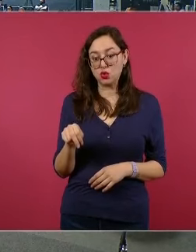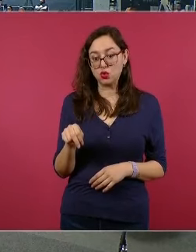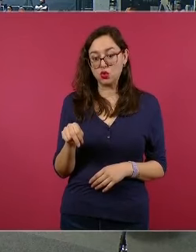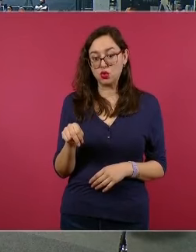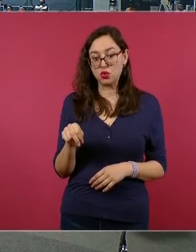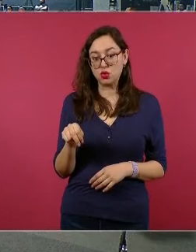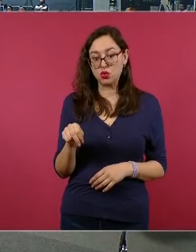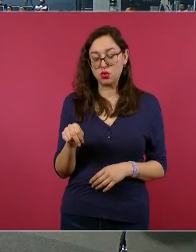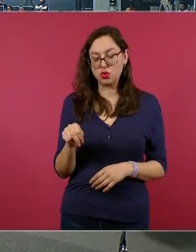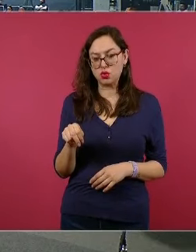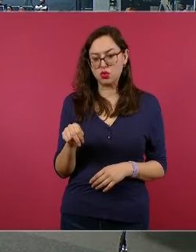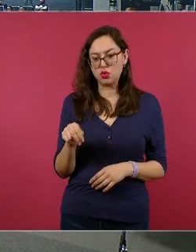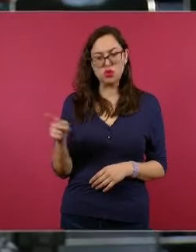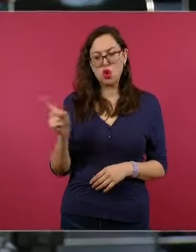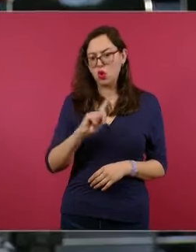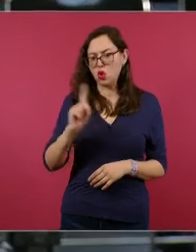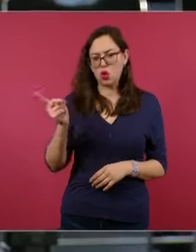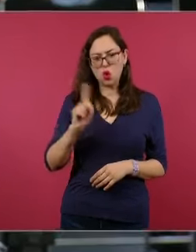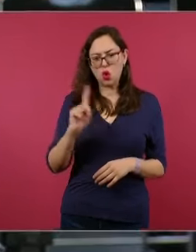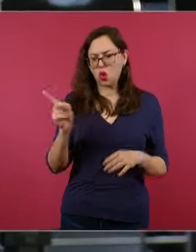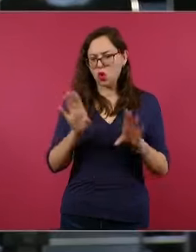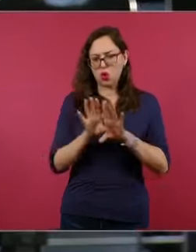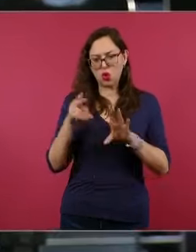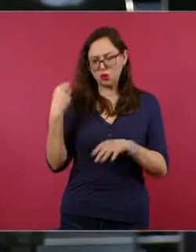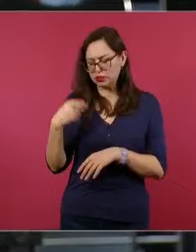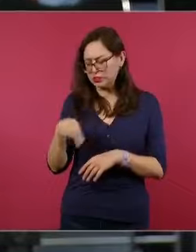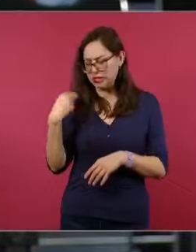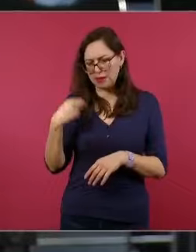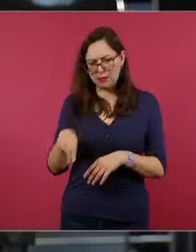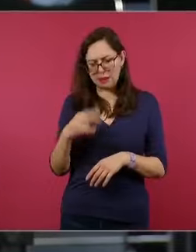eh se llama seid